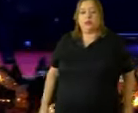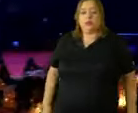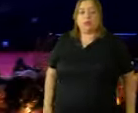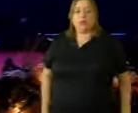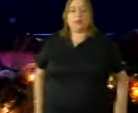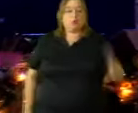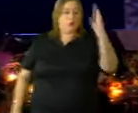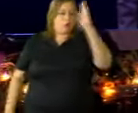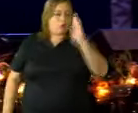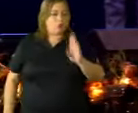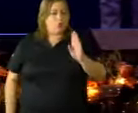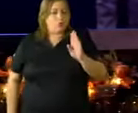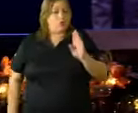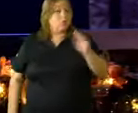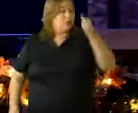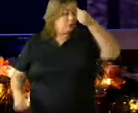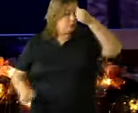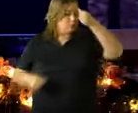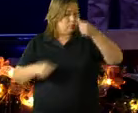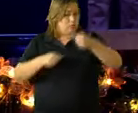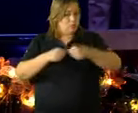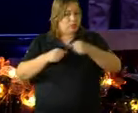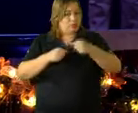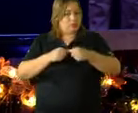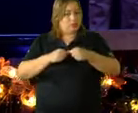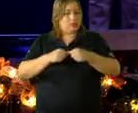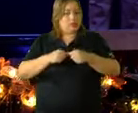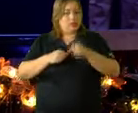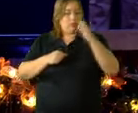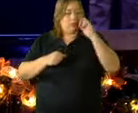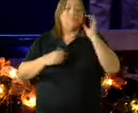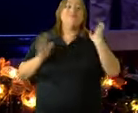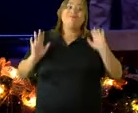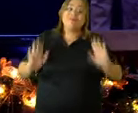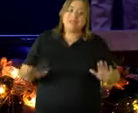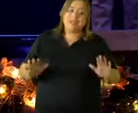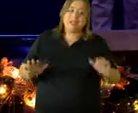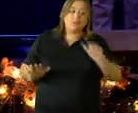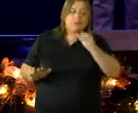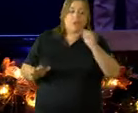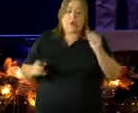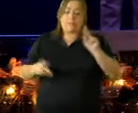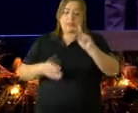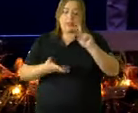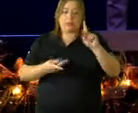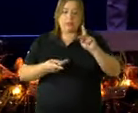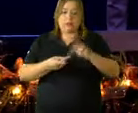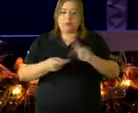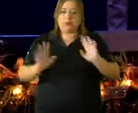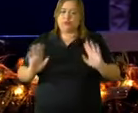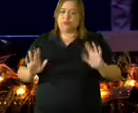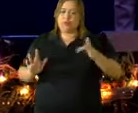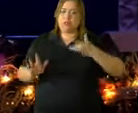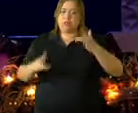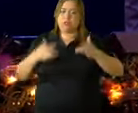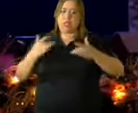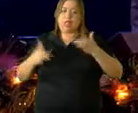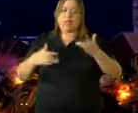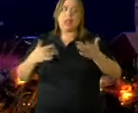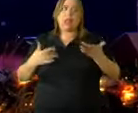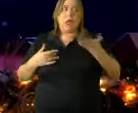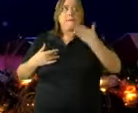Dios se acuerda que somos vulnerables. No te sientas mal si alguna vez